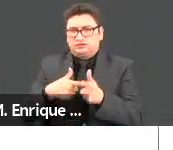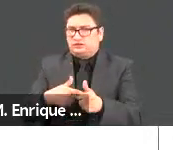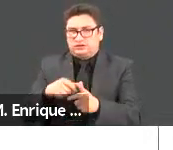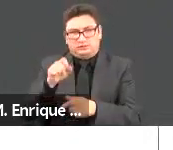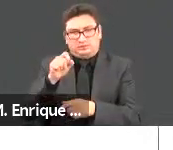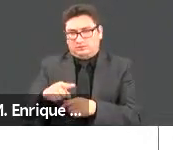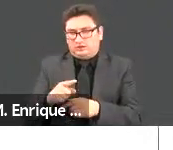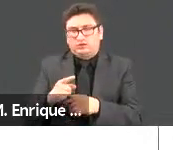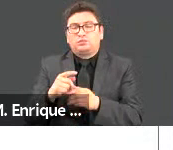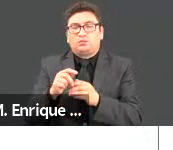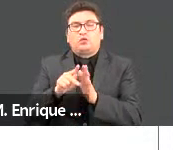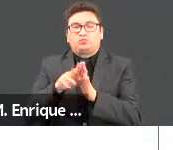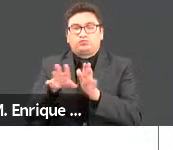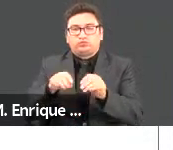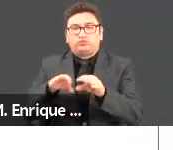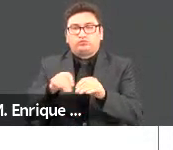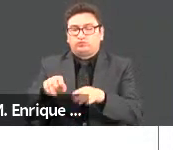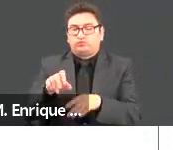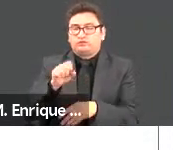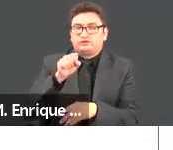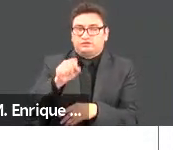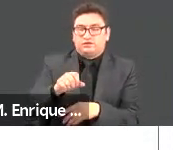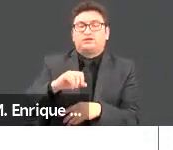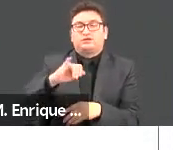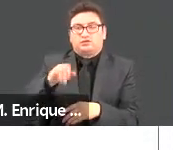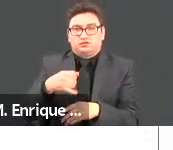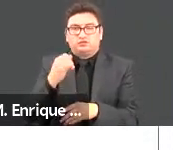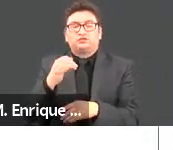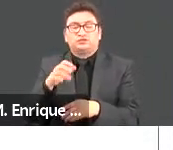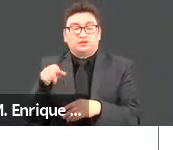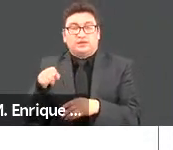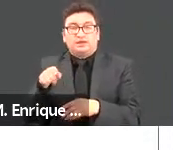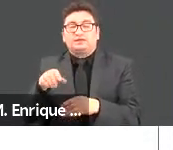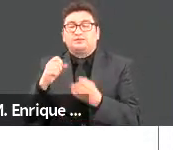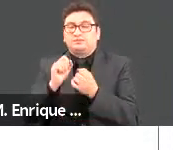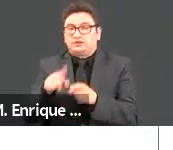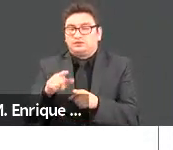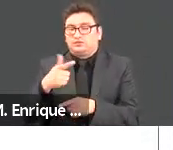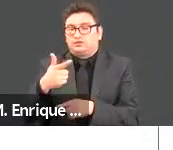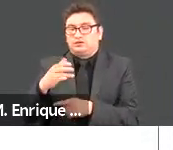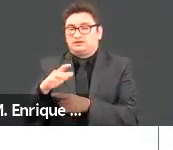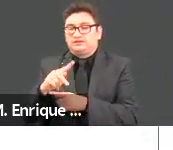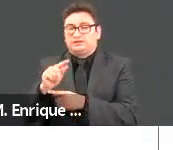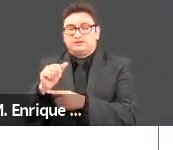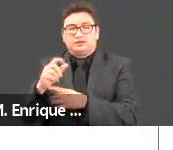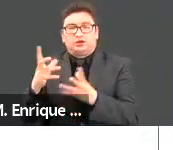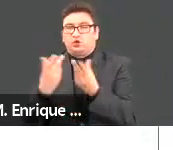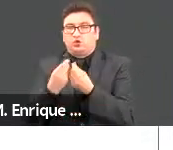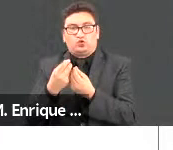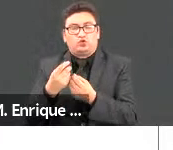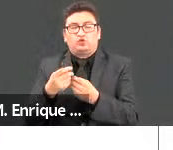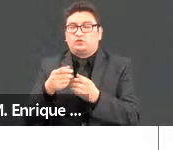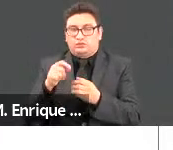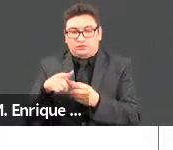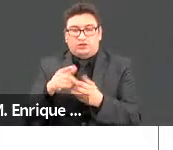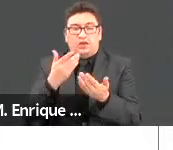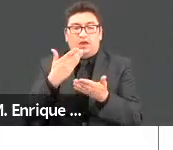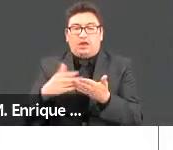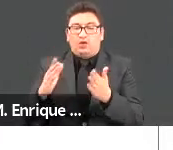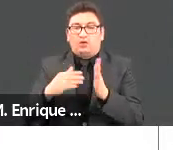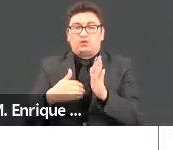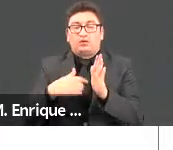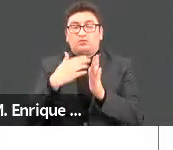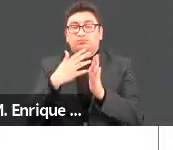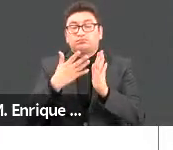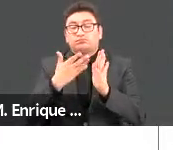publicación al semanario y a su Gaceta. Como aquí lo vemos, cambia la portada, ahora tiene unos colores muy patrióticos, verde, blanco